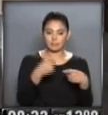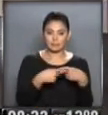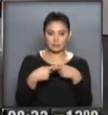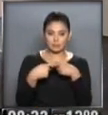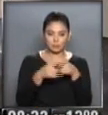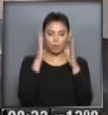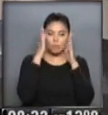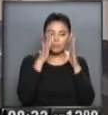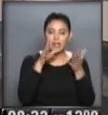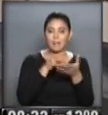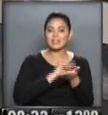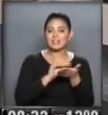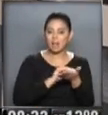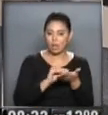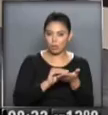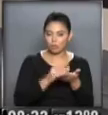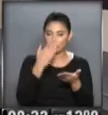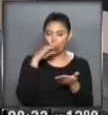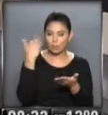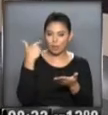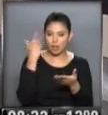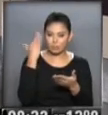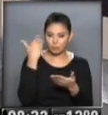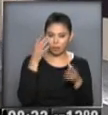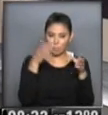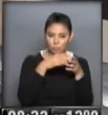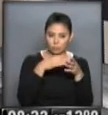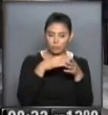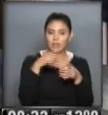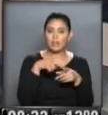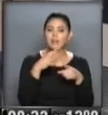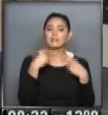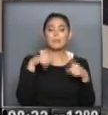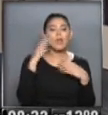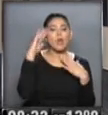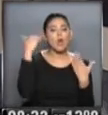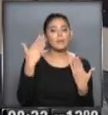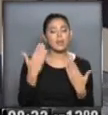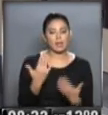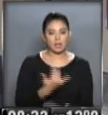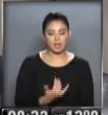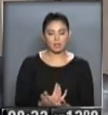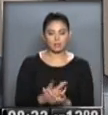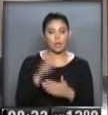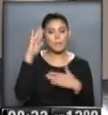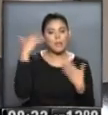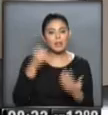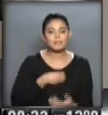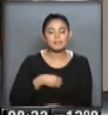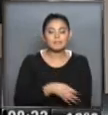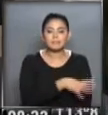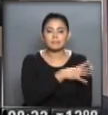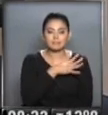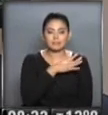centrar en la cámara de senadores en la última jornada hubo una serie de homenajes uno de los homenajes más emotivos fue